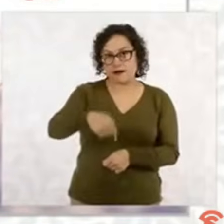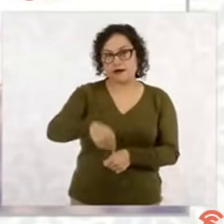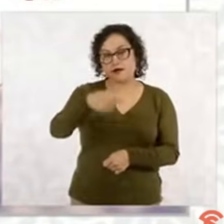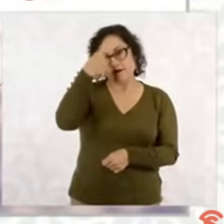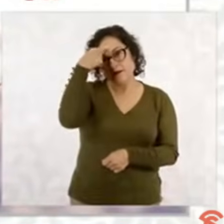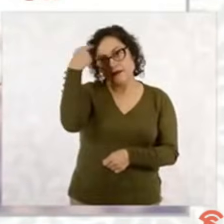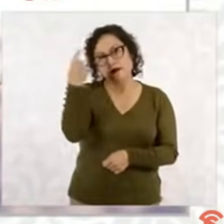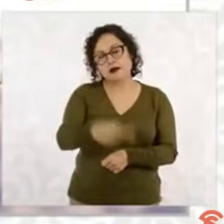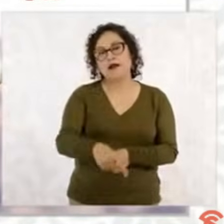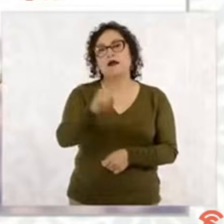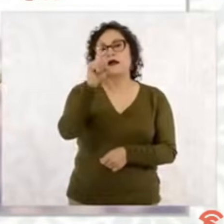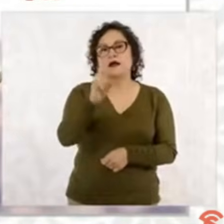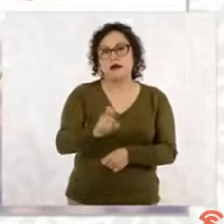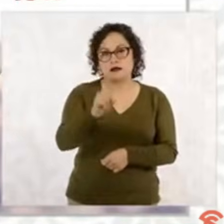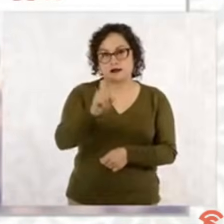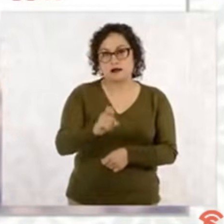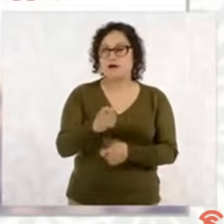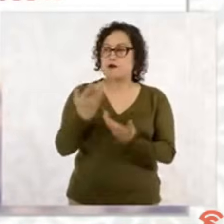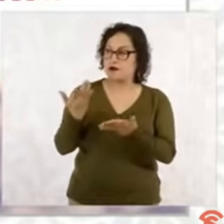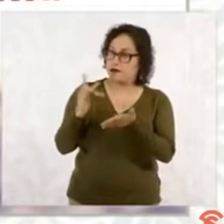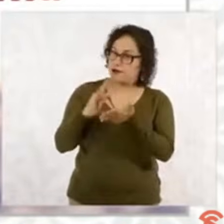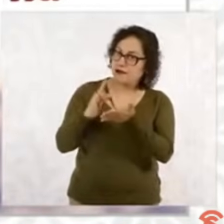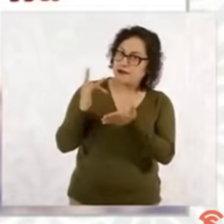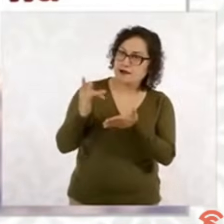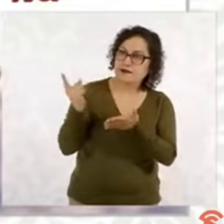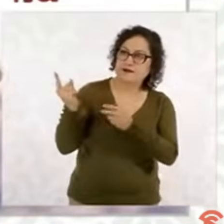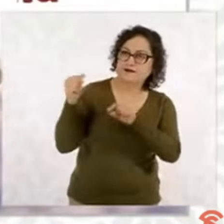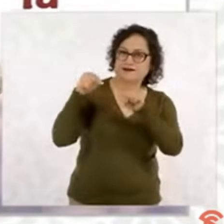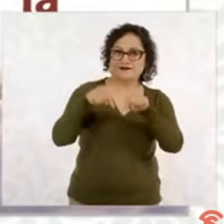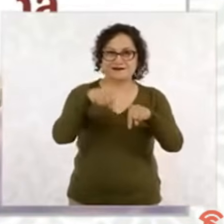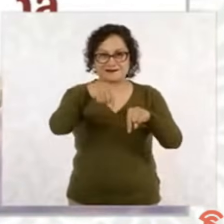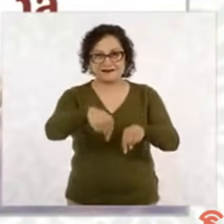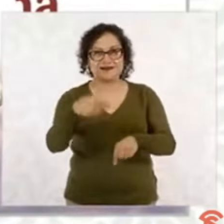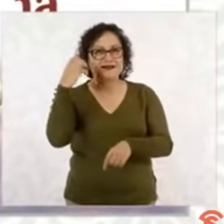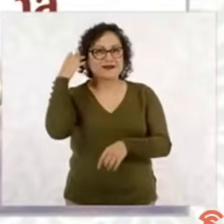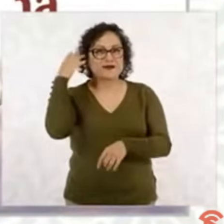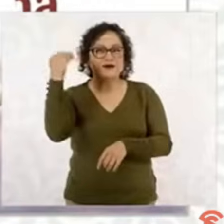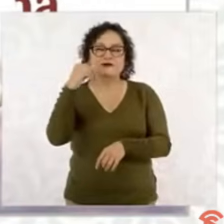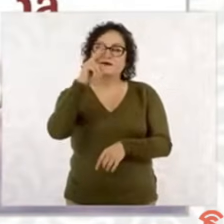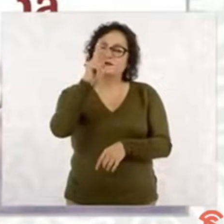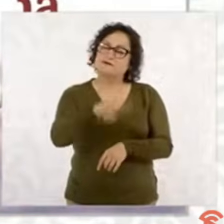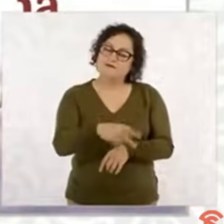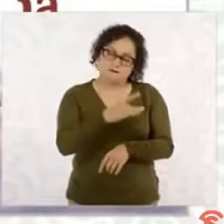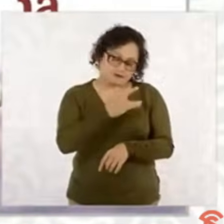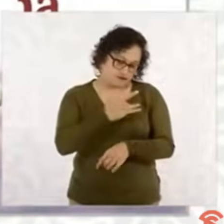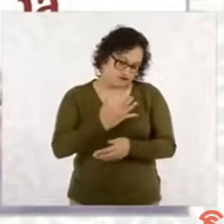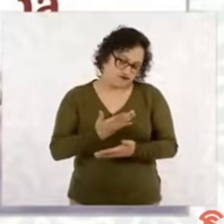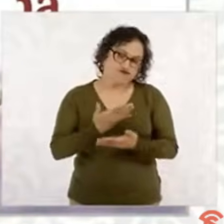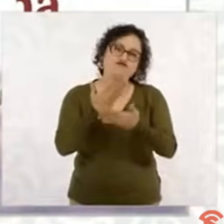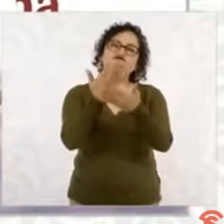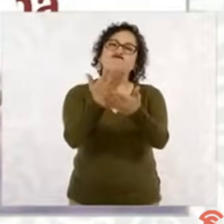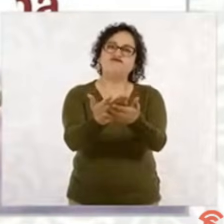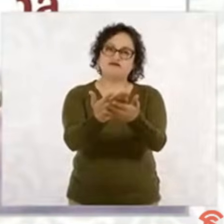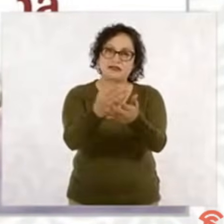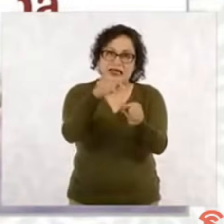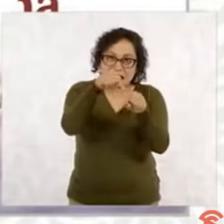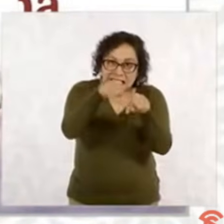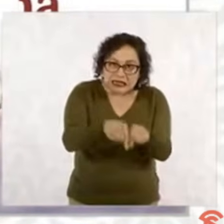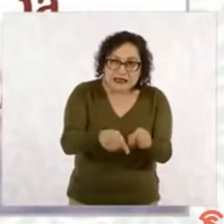potable, drenaje y saneamiento. Muchísimas gracias por estar en Colima y de corazón, Presidenta, con esta y con todas las obras que se